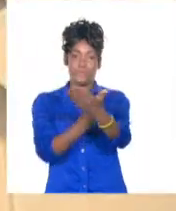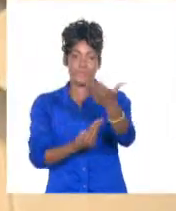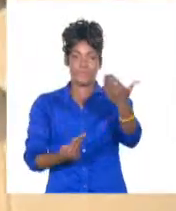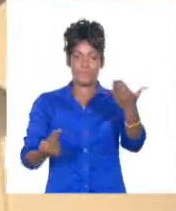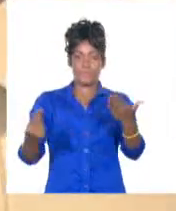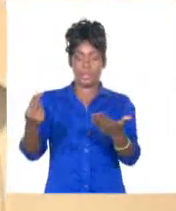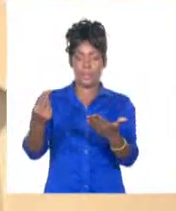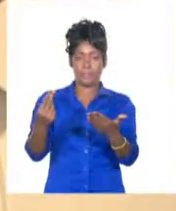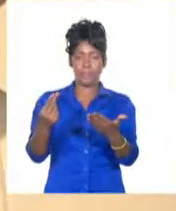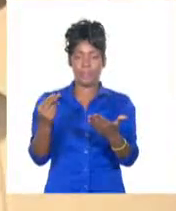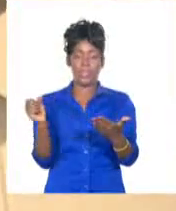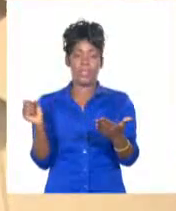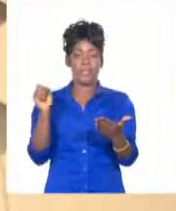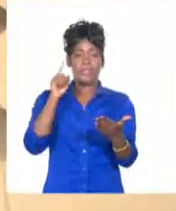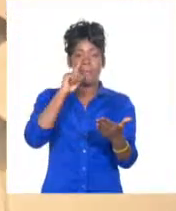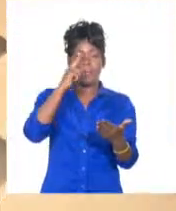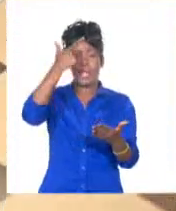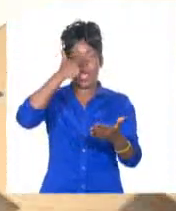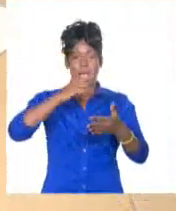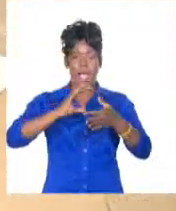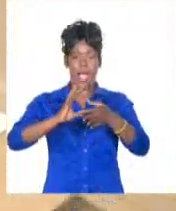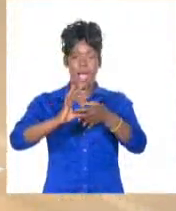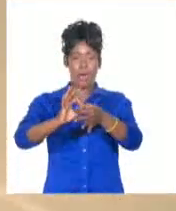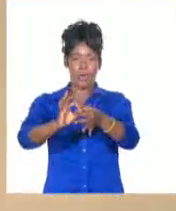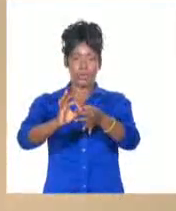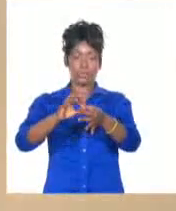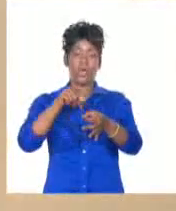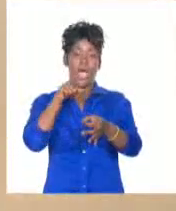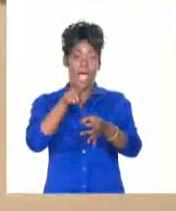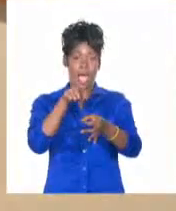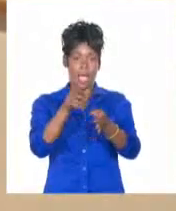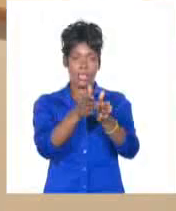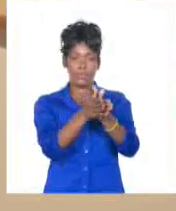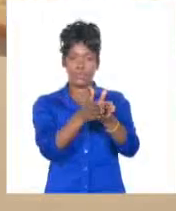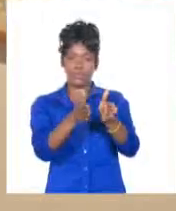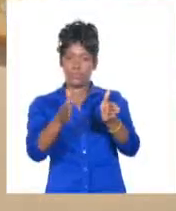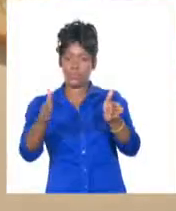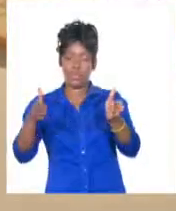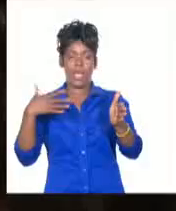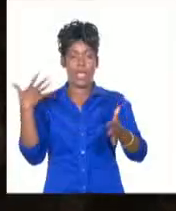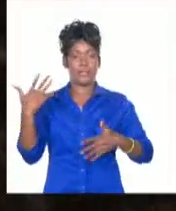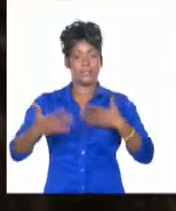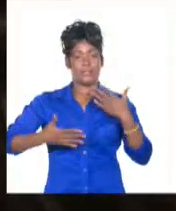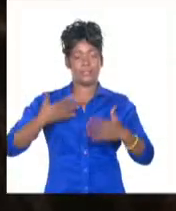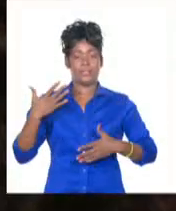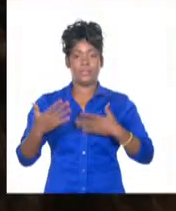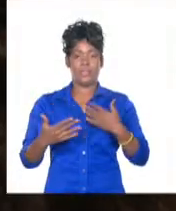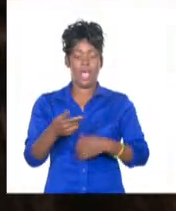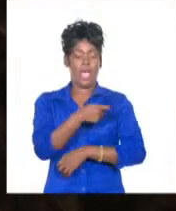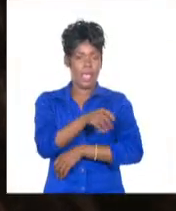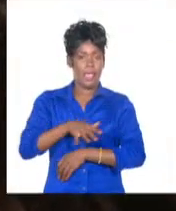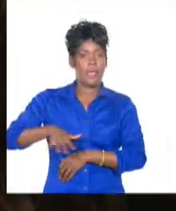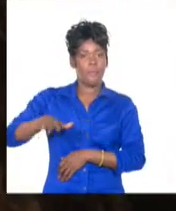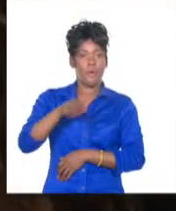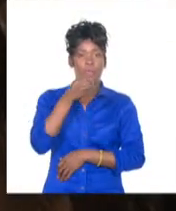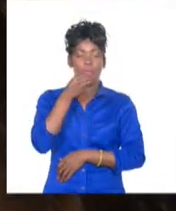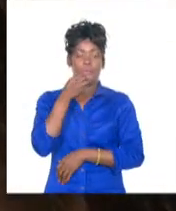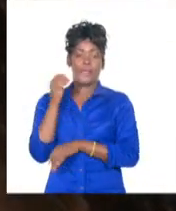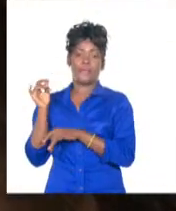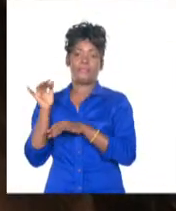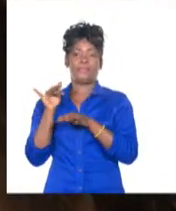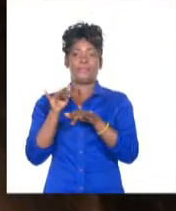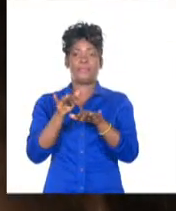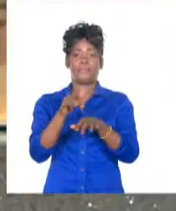podrá acercarse a la obra de 5 creadores cubanos marcados por la insularidad y sus circunstancias. La muestra incluye las geografías de